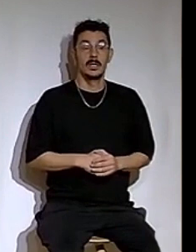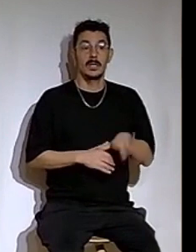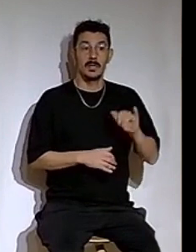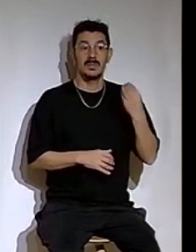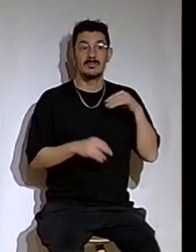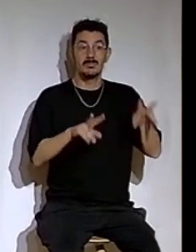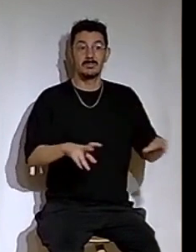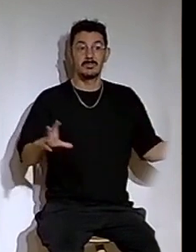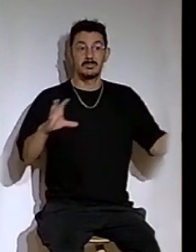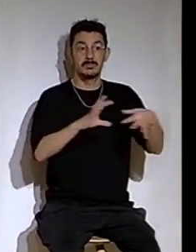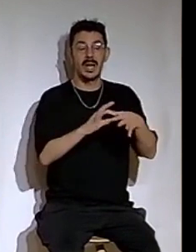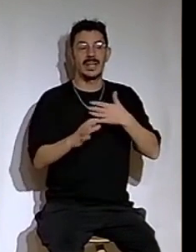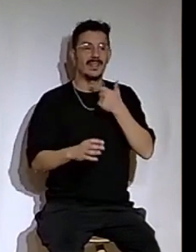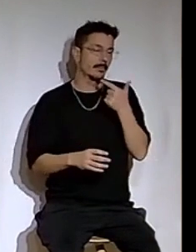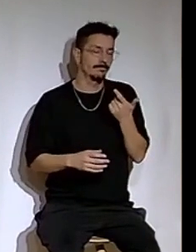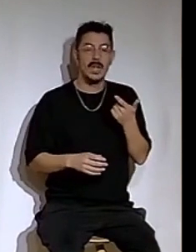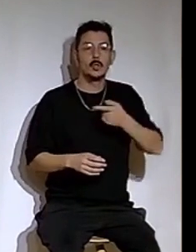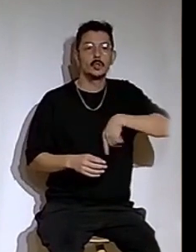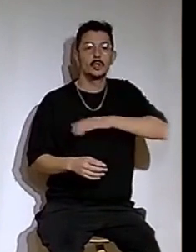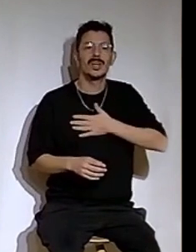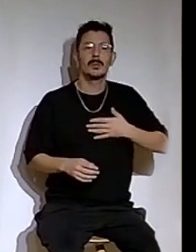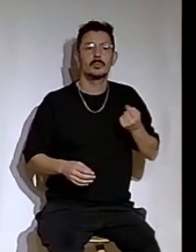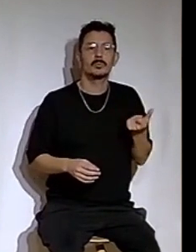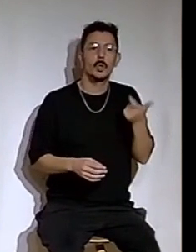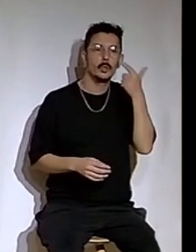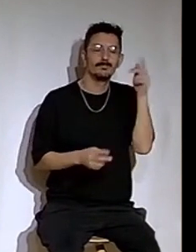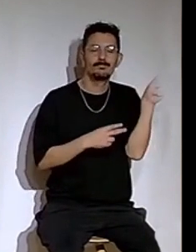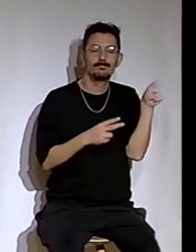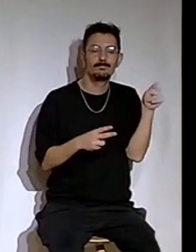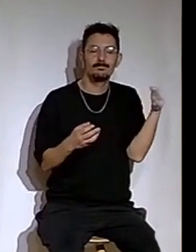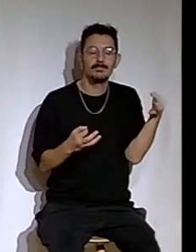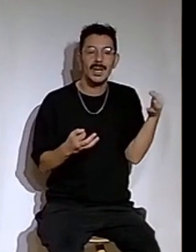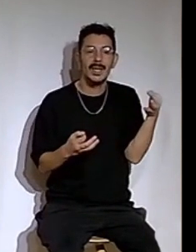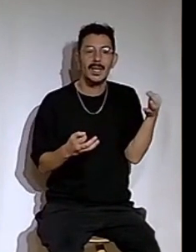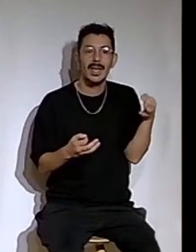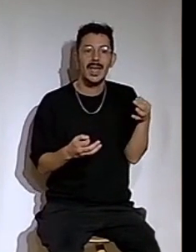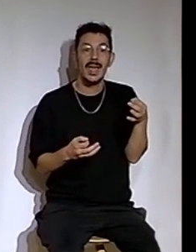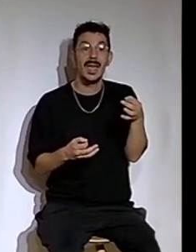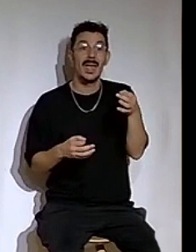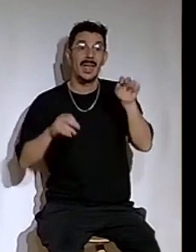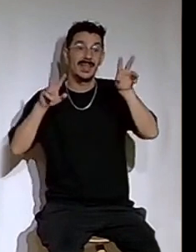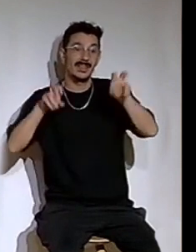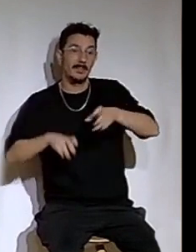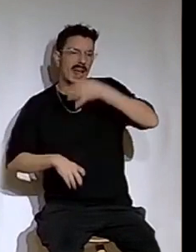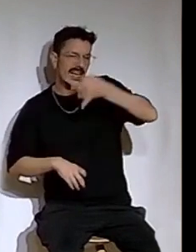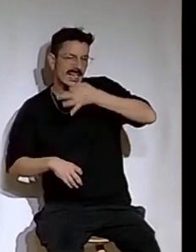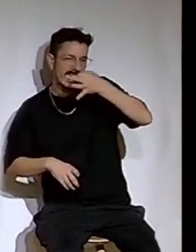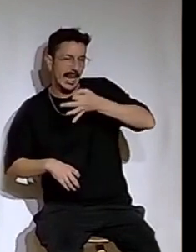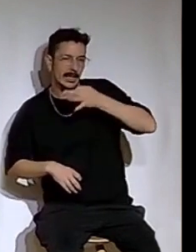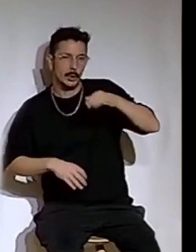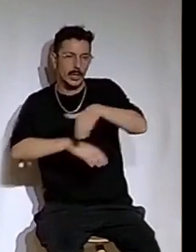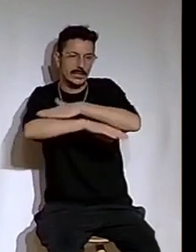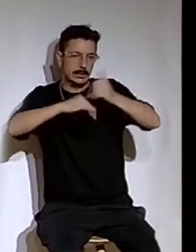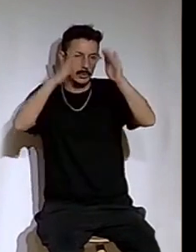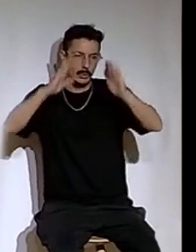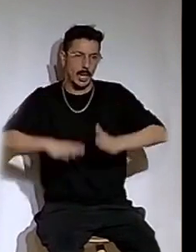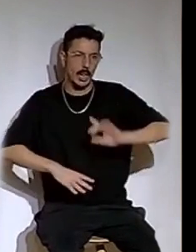o sea queremos poner de manifiesto que estos relatos hegemónicos institucionales son